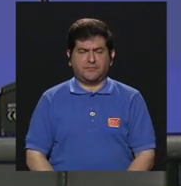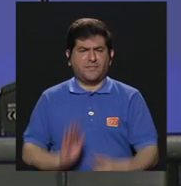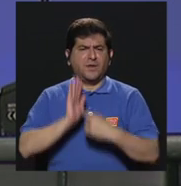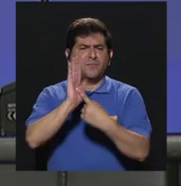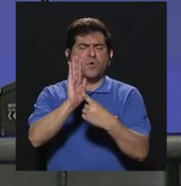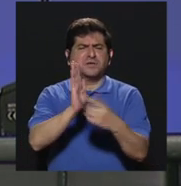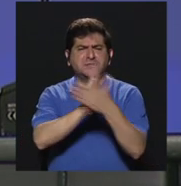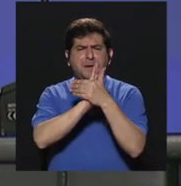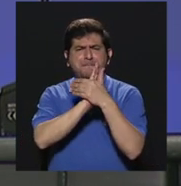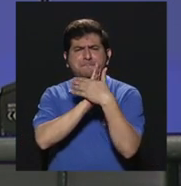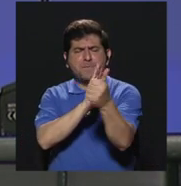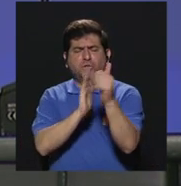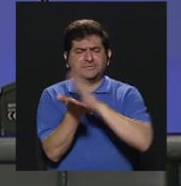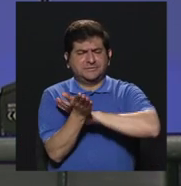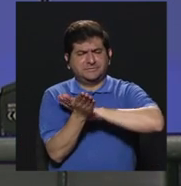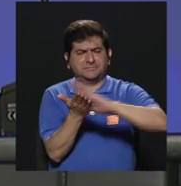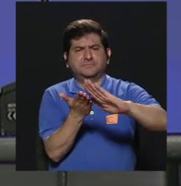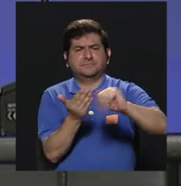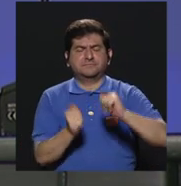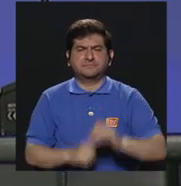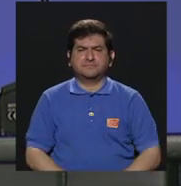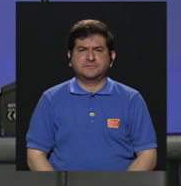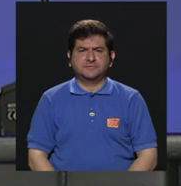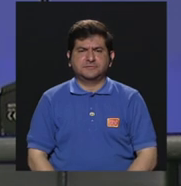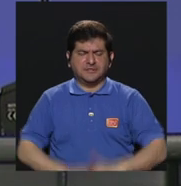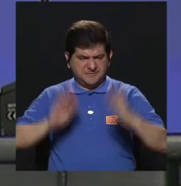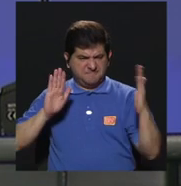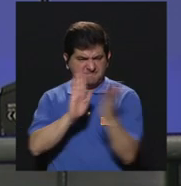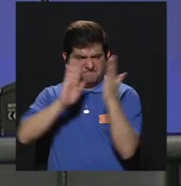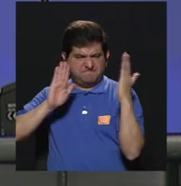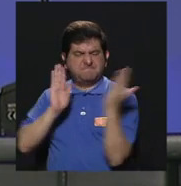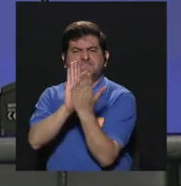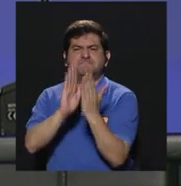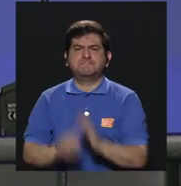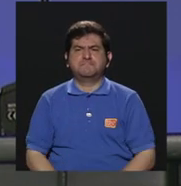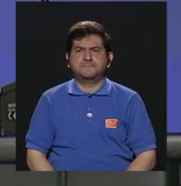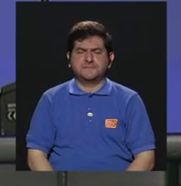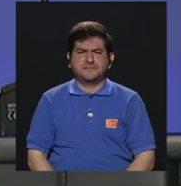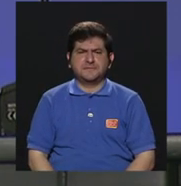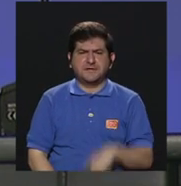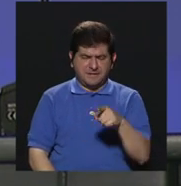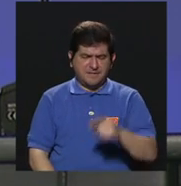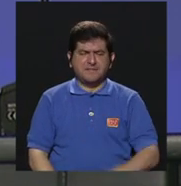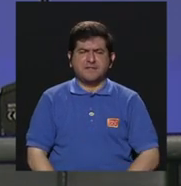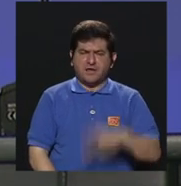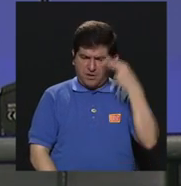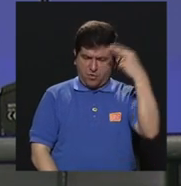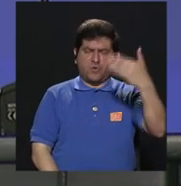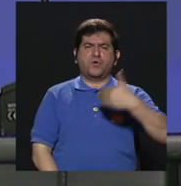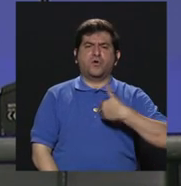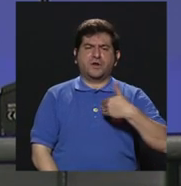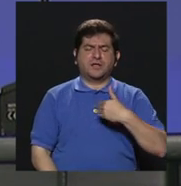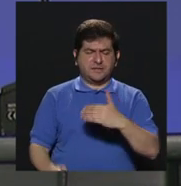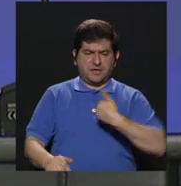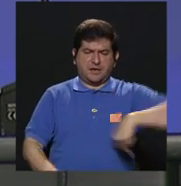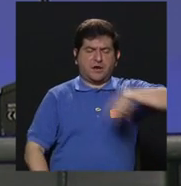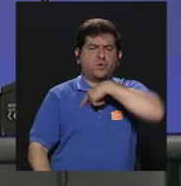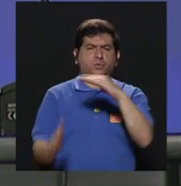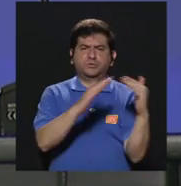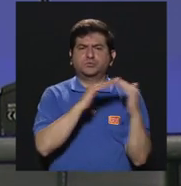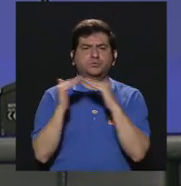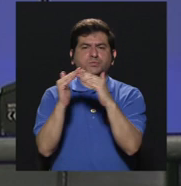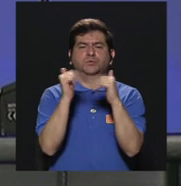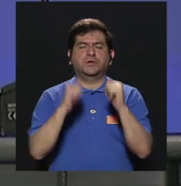reflejan el potencial de dignidad, de resistencia, de pundonor que existe en nuestros pueblos.